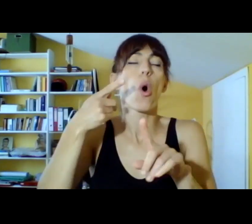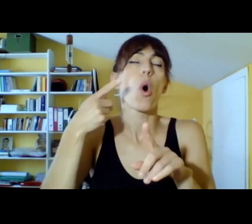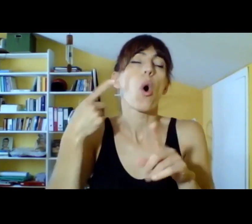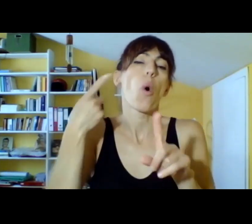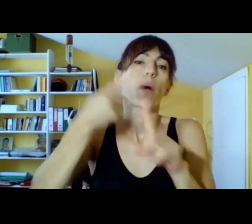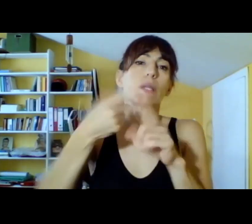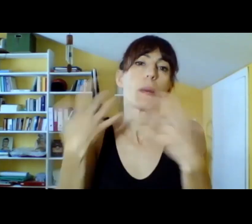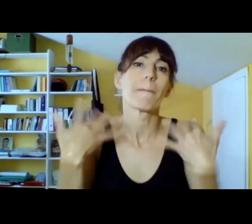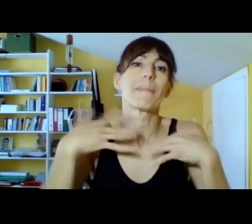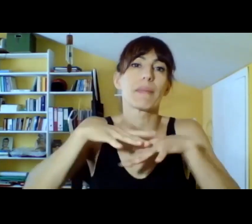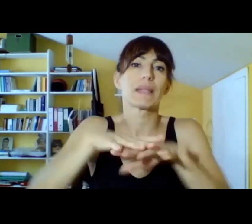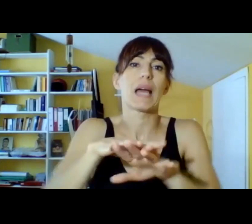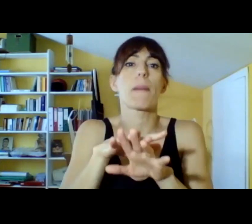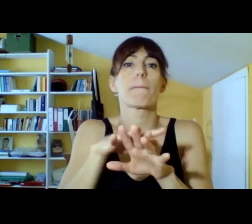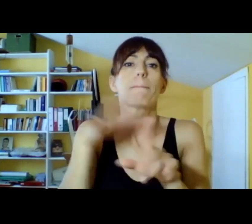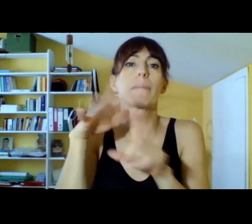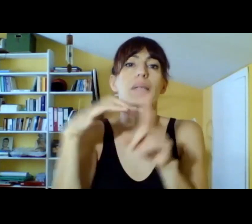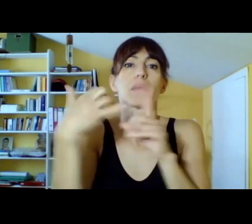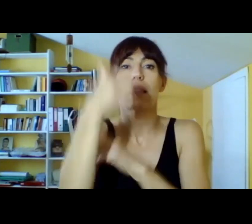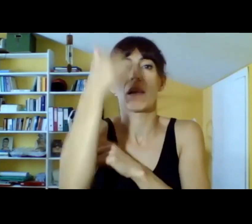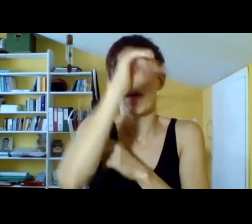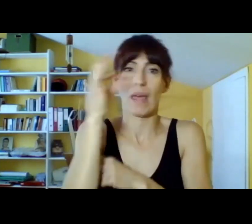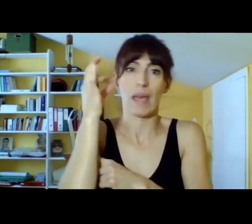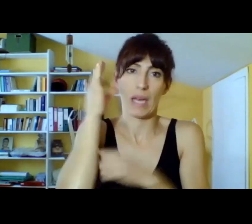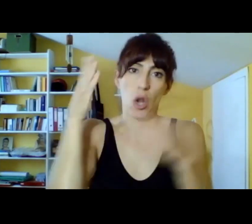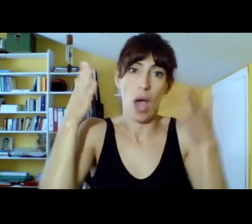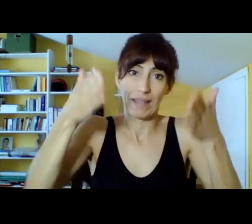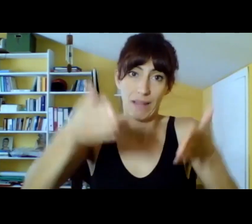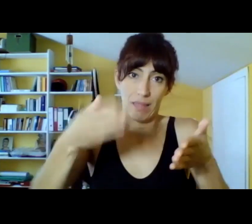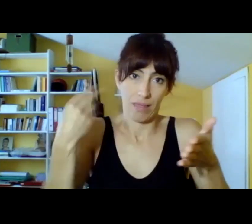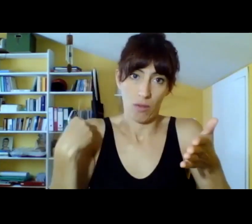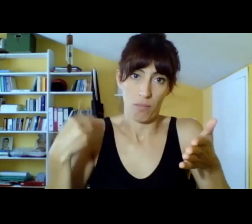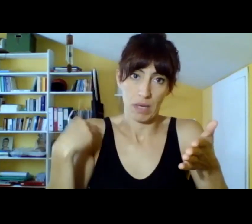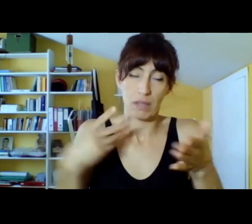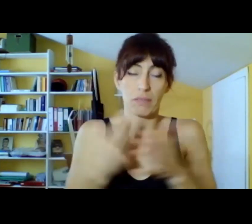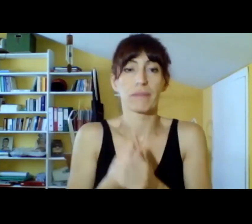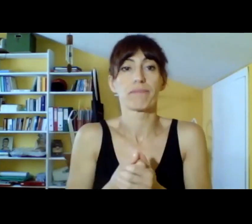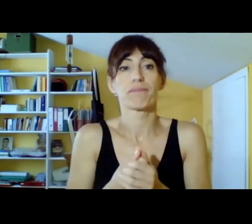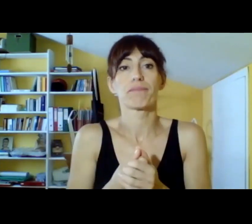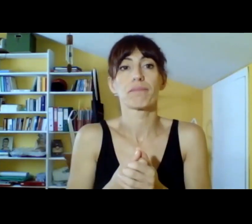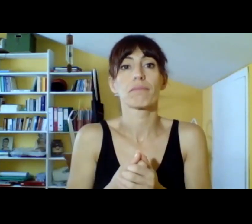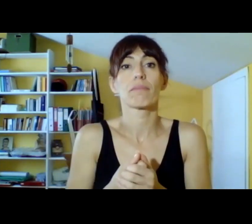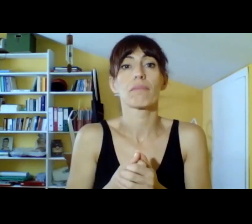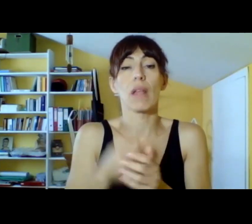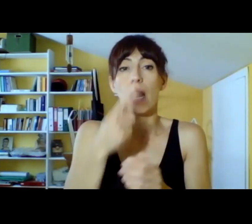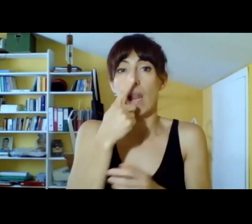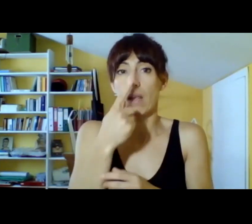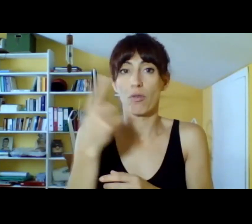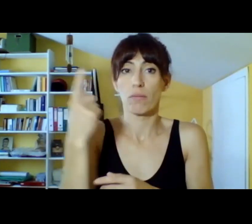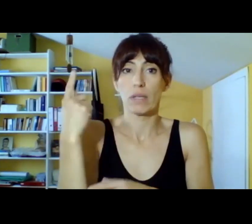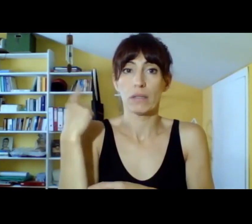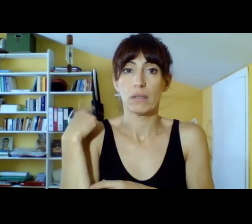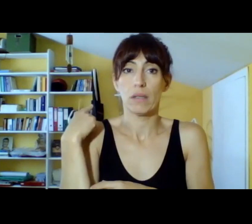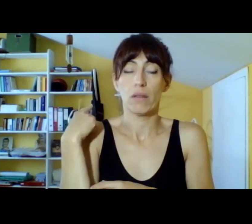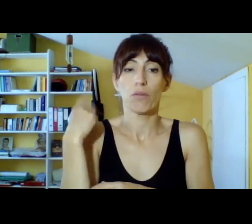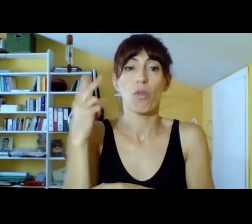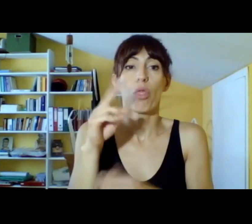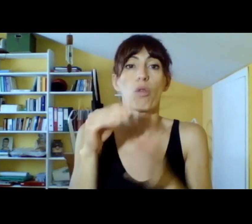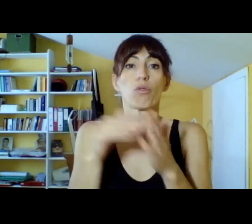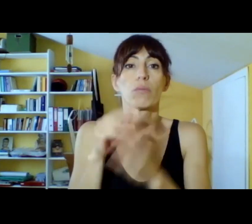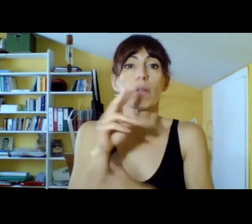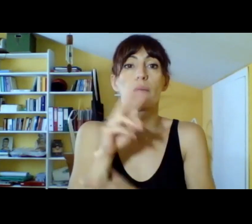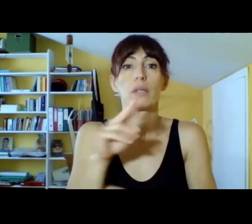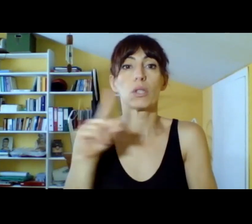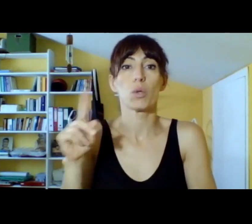interseccional en esta atención. Durante el pasado año, en 2021, pusimos